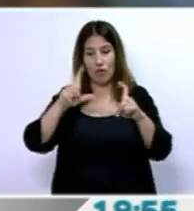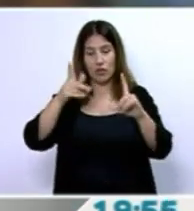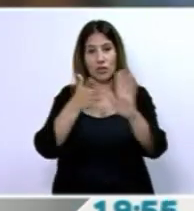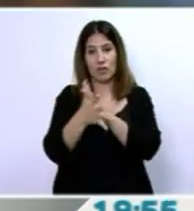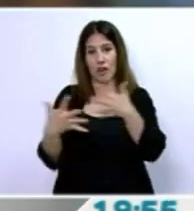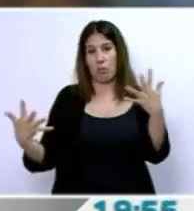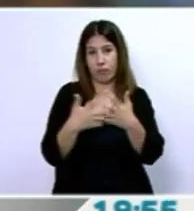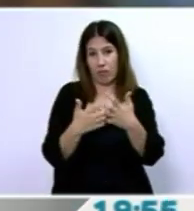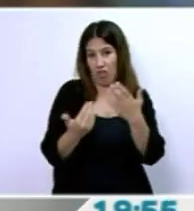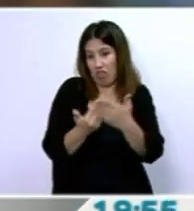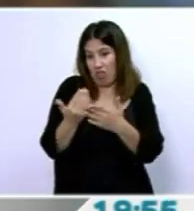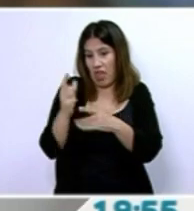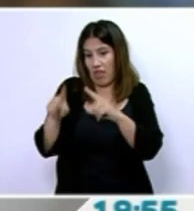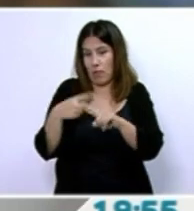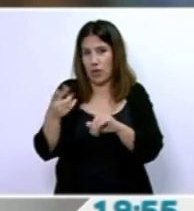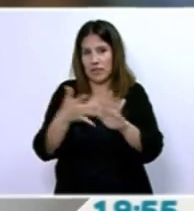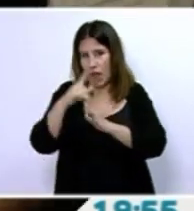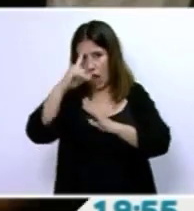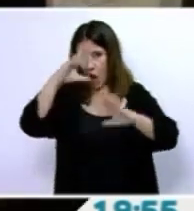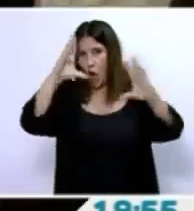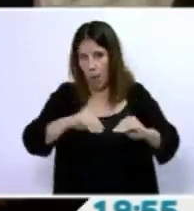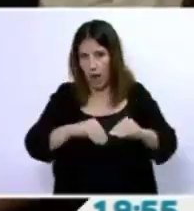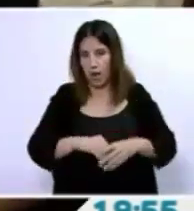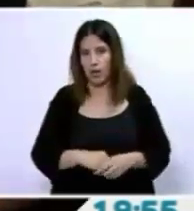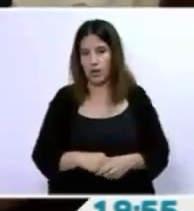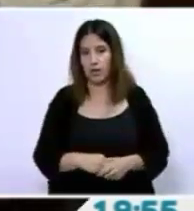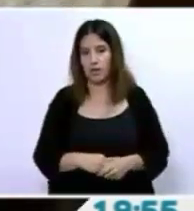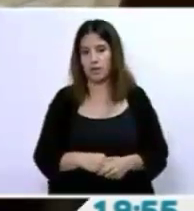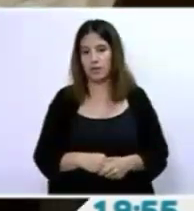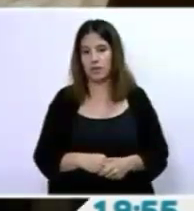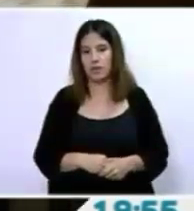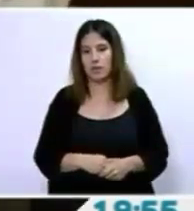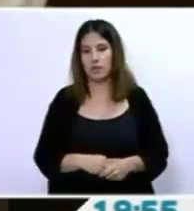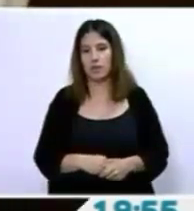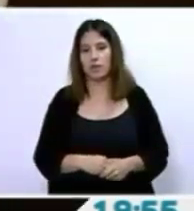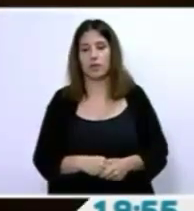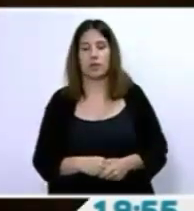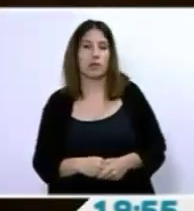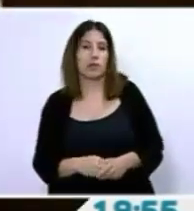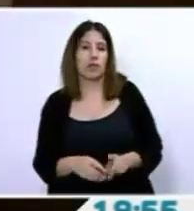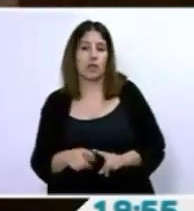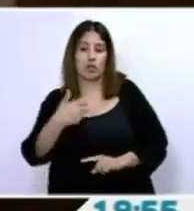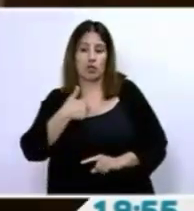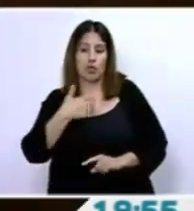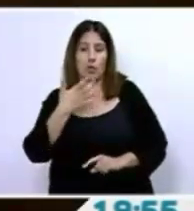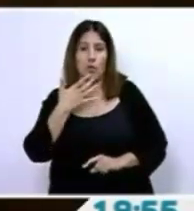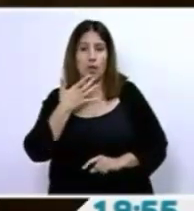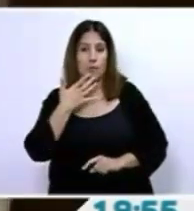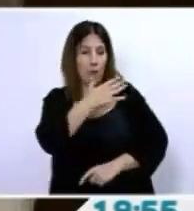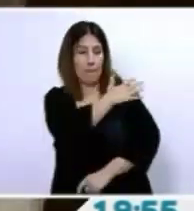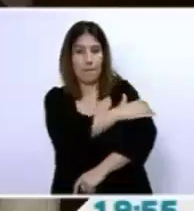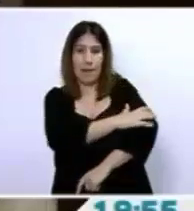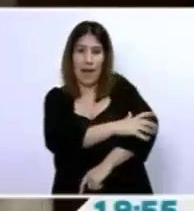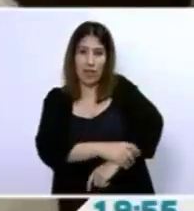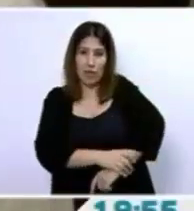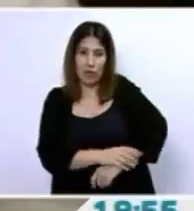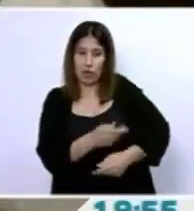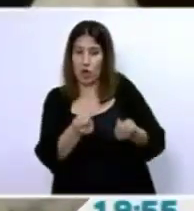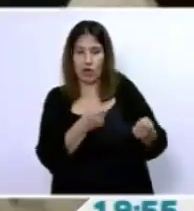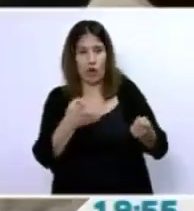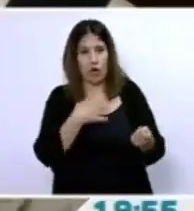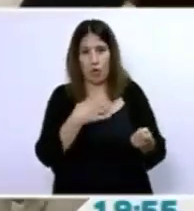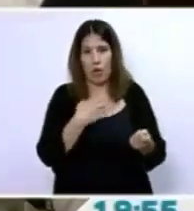En ese momento estás en coma inducido. ¿Qué secuelas han quedado? Pues que no me alejo el brazo, que cogí un poco,